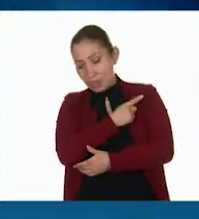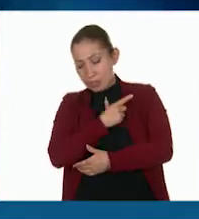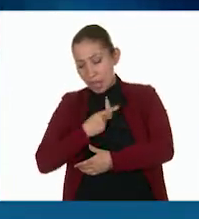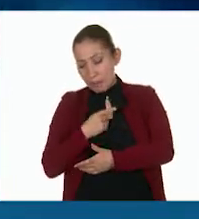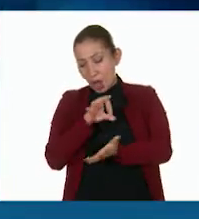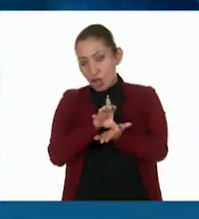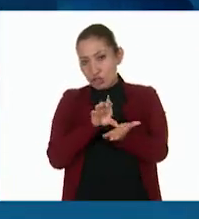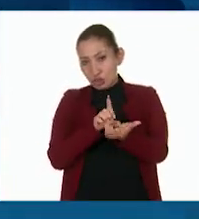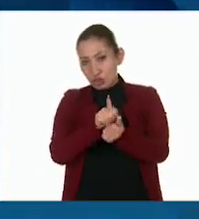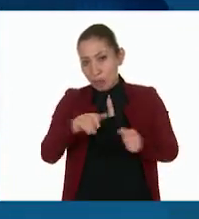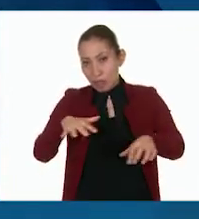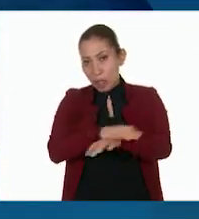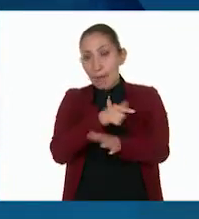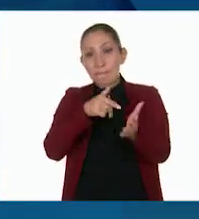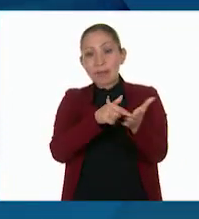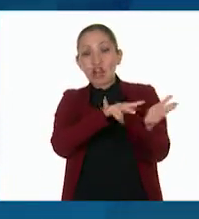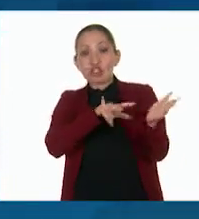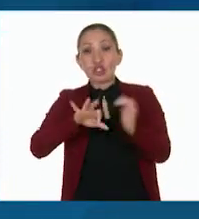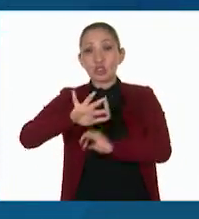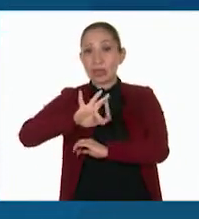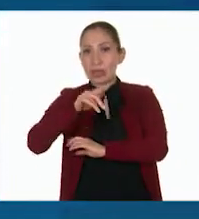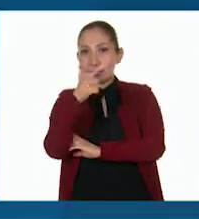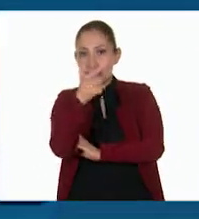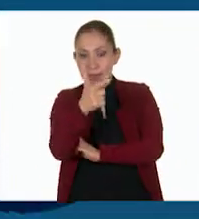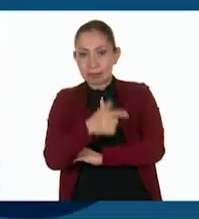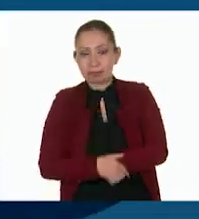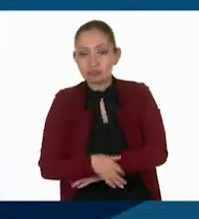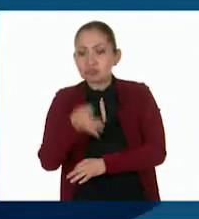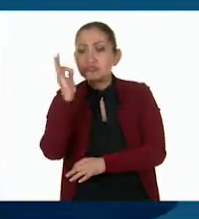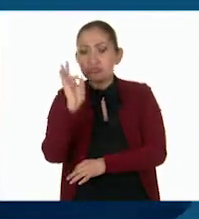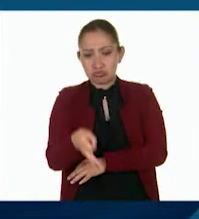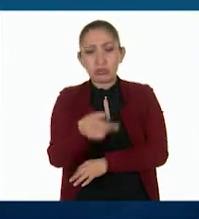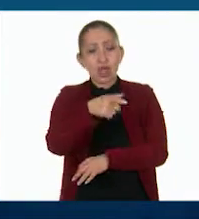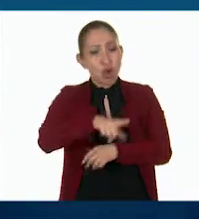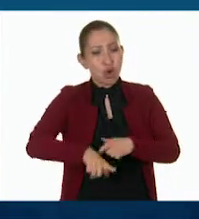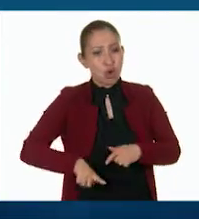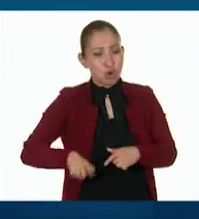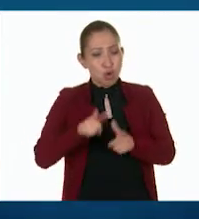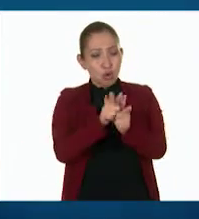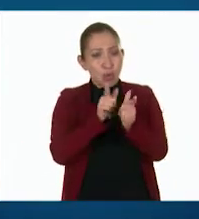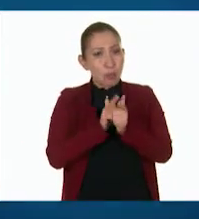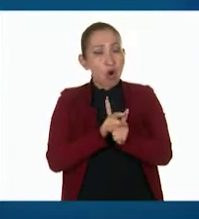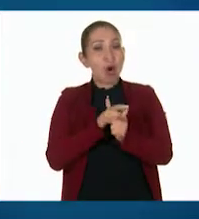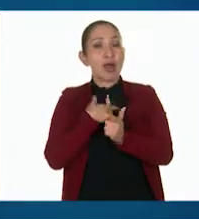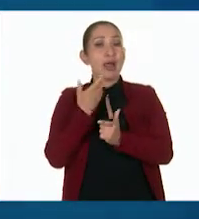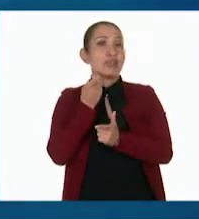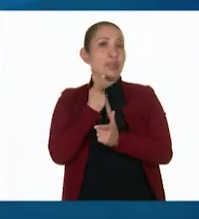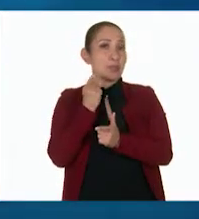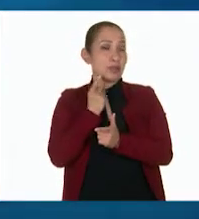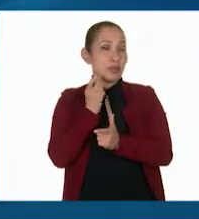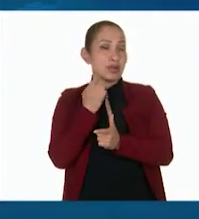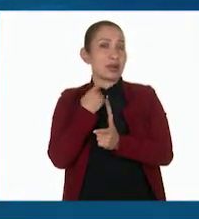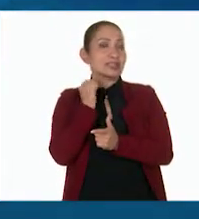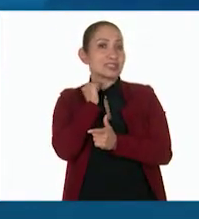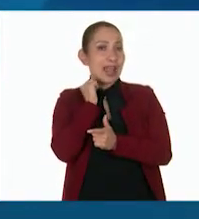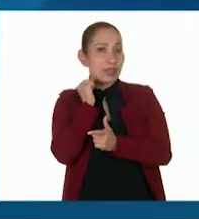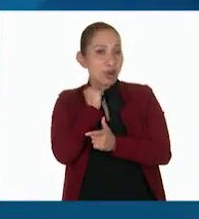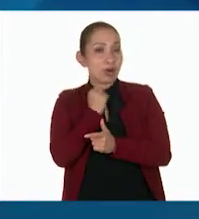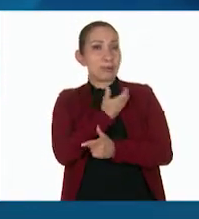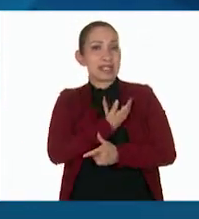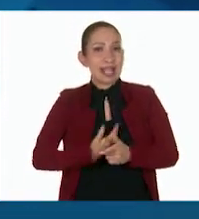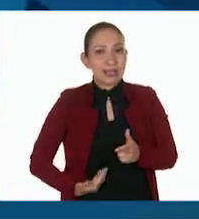a la Constitución de 1857. Se ratificó que los poderes serían el legislativo, el ejecutivo y el